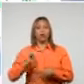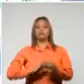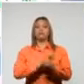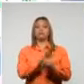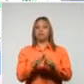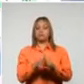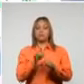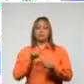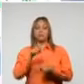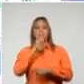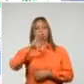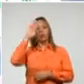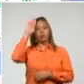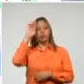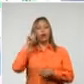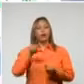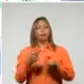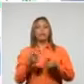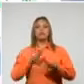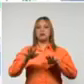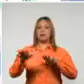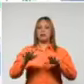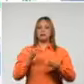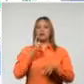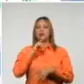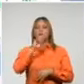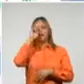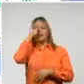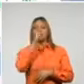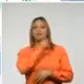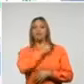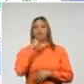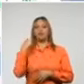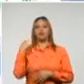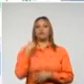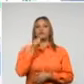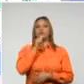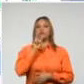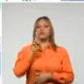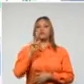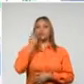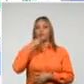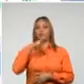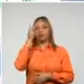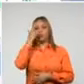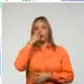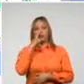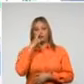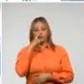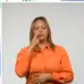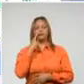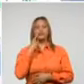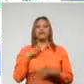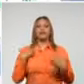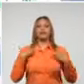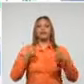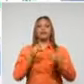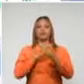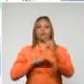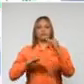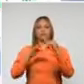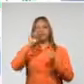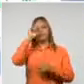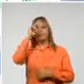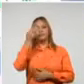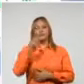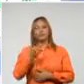país. Para ello está listo ya el doctor Francisco Durán García, director de epidemiología del Ministerio de Salud Pública. Él se